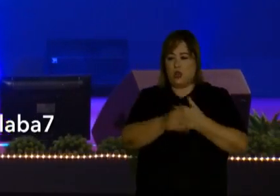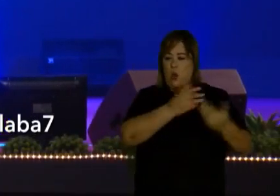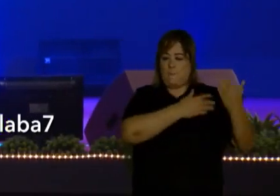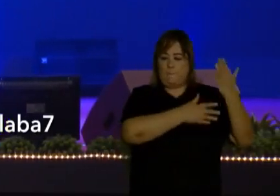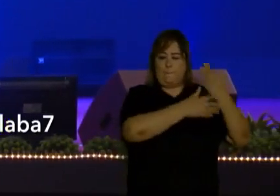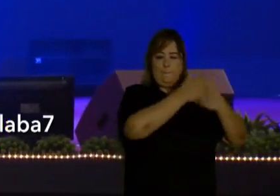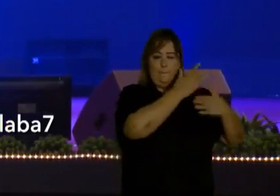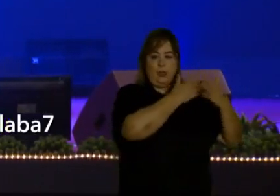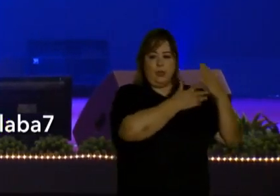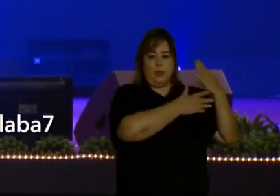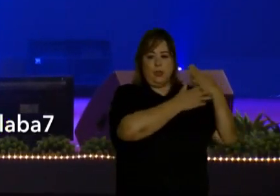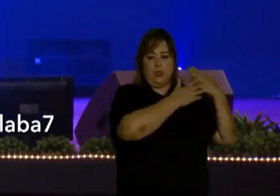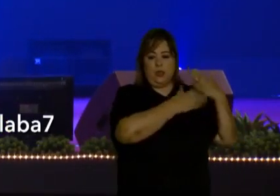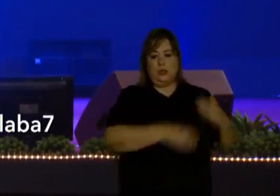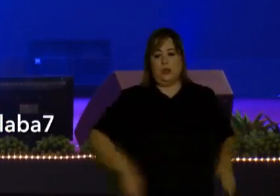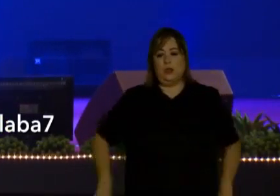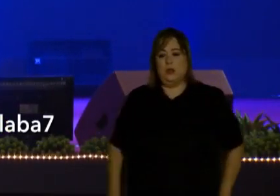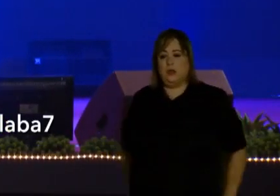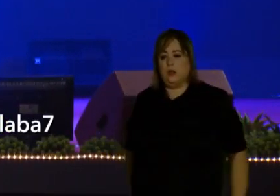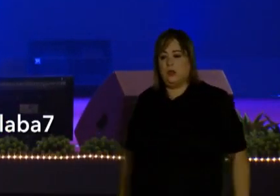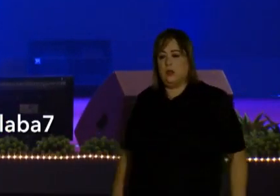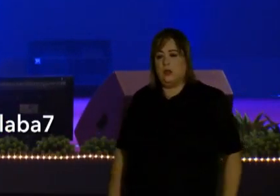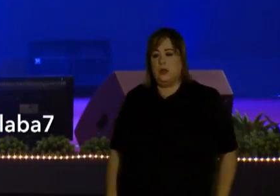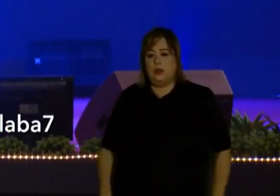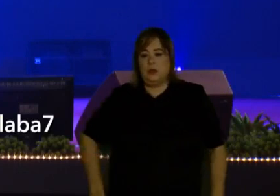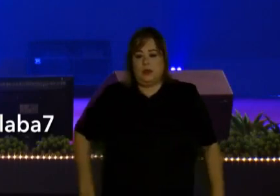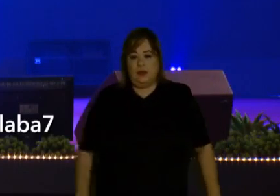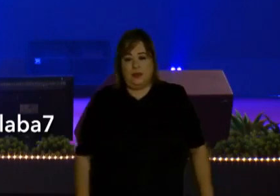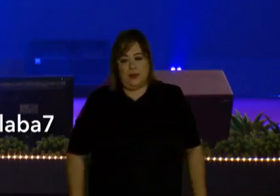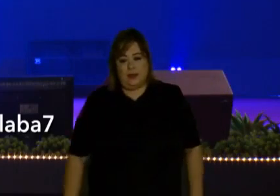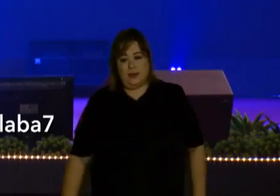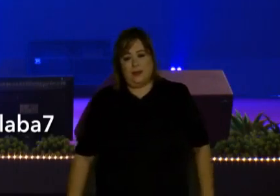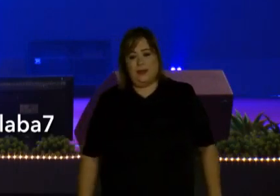Ese, por años, los que venimos del otro lado de allá.